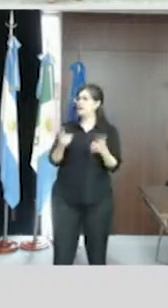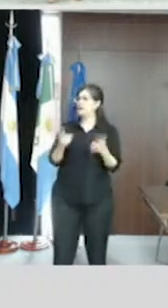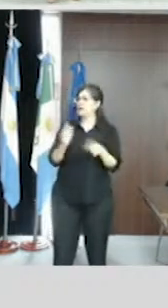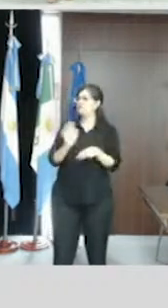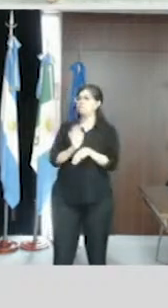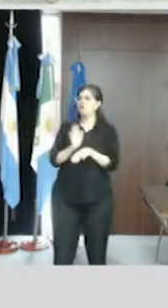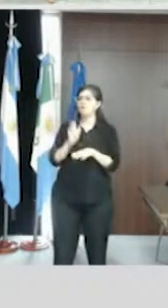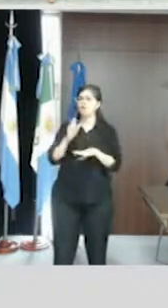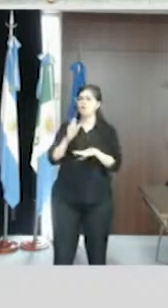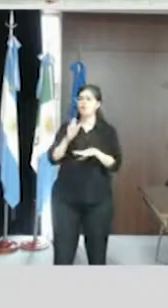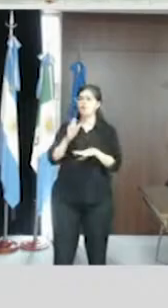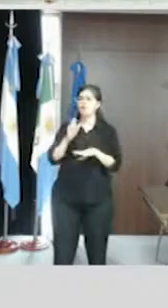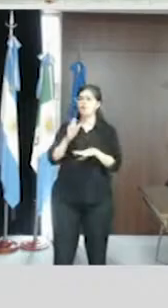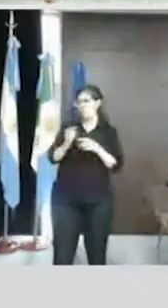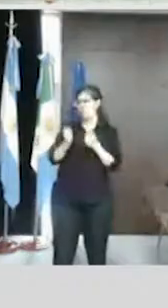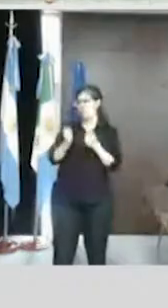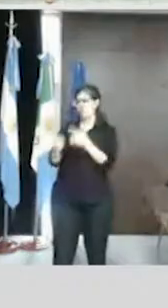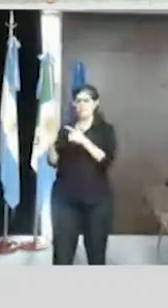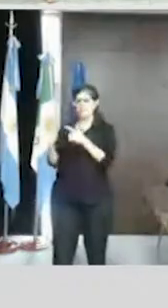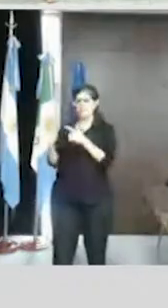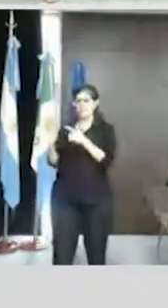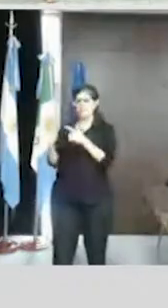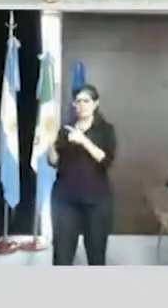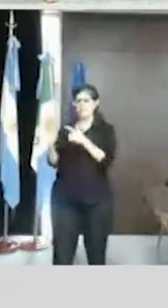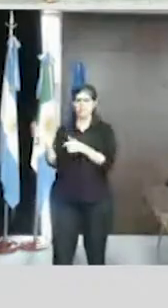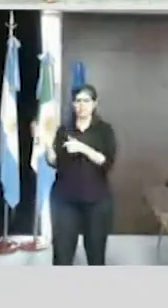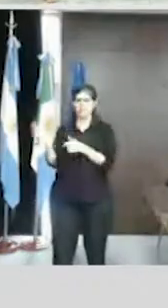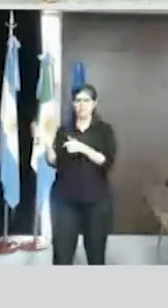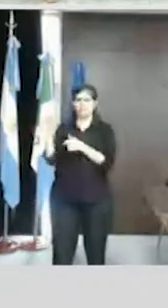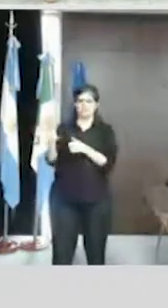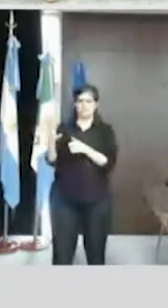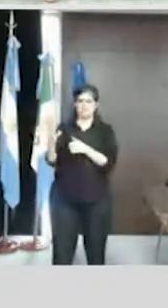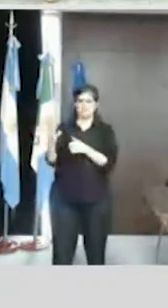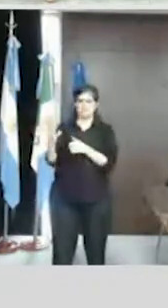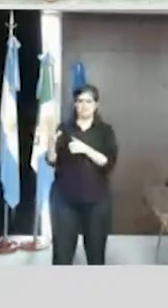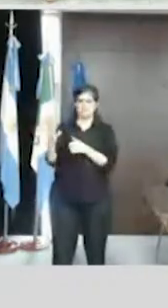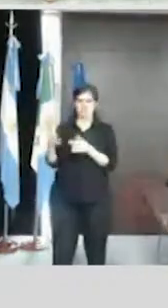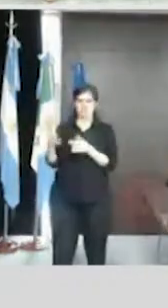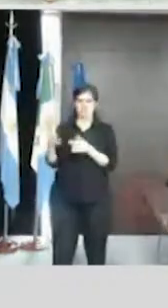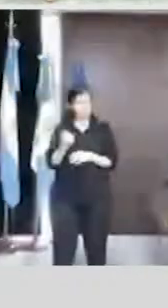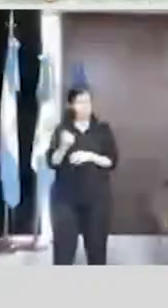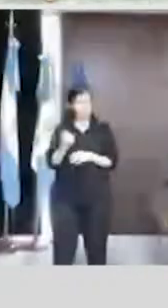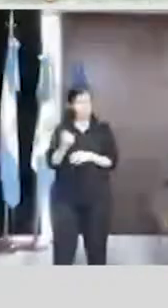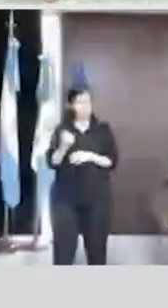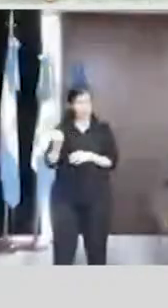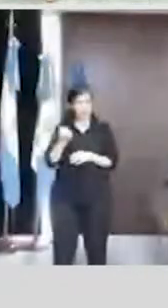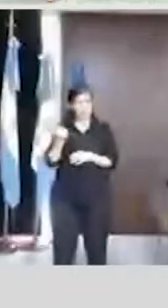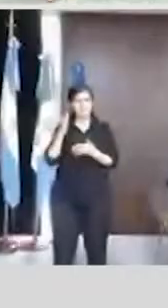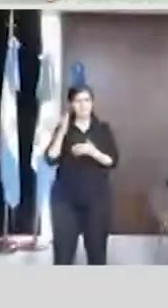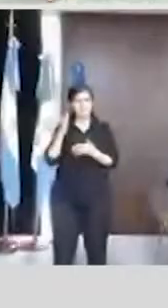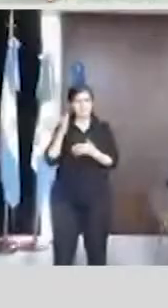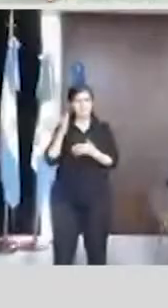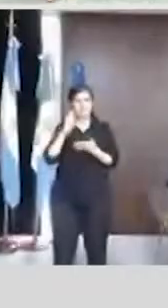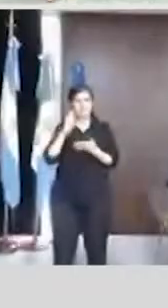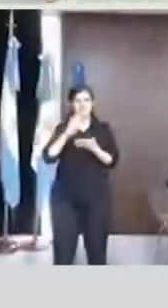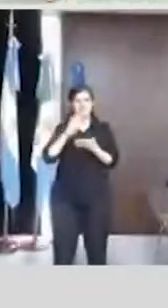¿sí? Es muy importante, hablando de las técnicas de validación, aceptar por válido lo que la